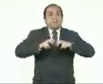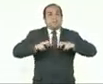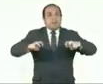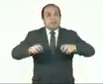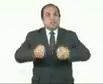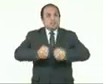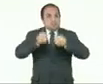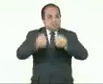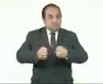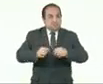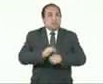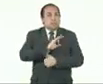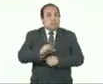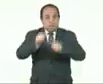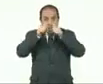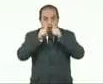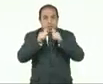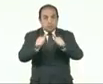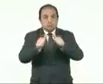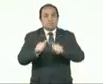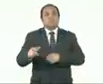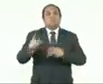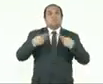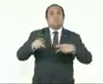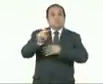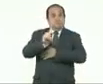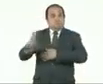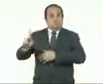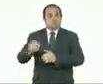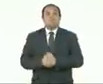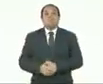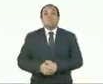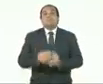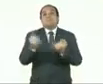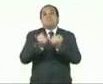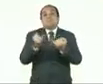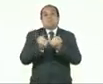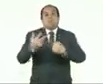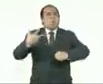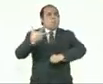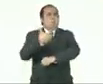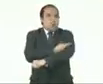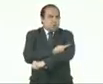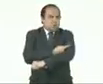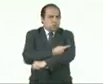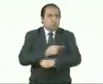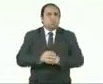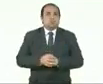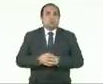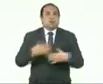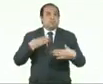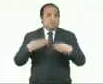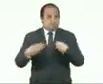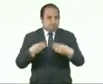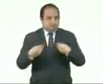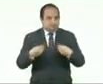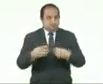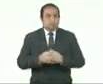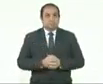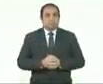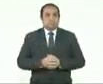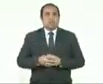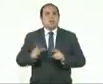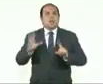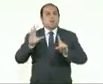seguridad para poder estar atendiendo a la ciudadanía. Y así como con la vacunación, con la pandemia,